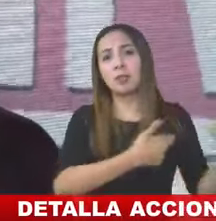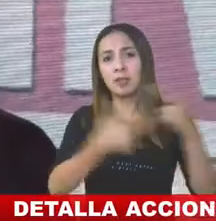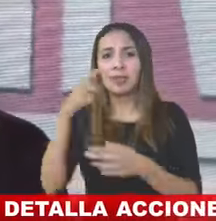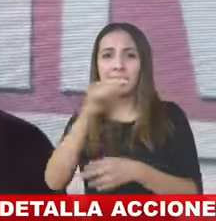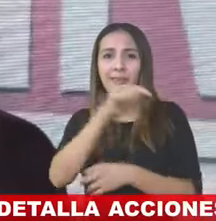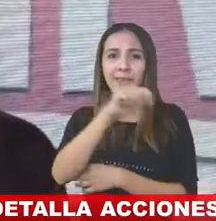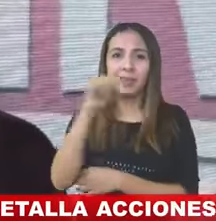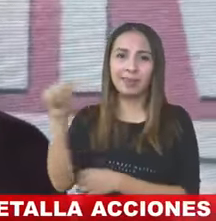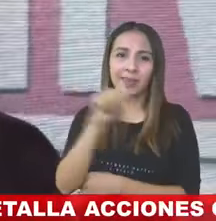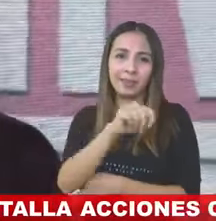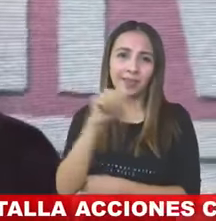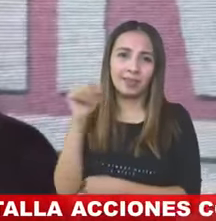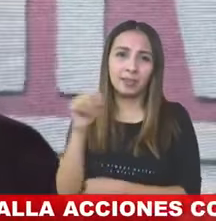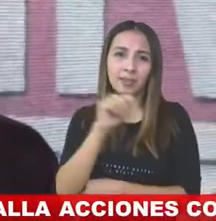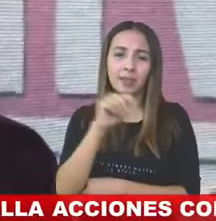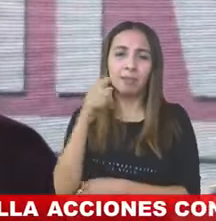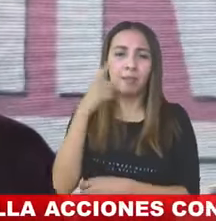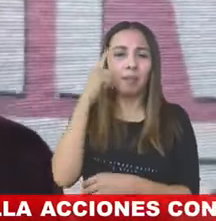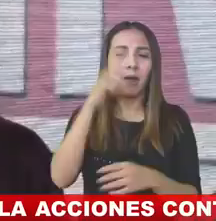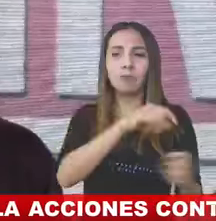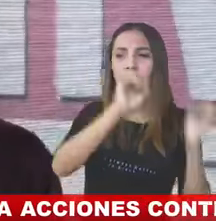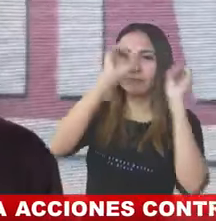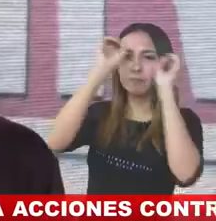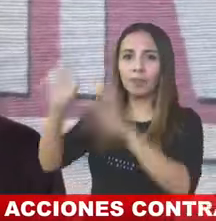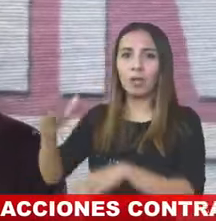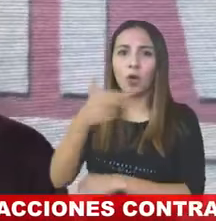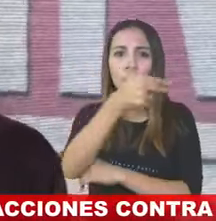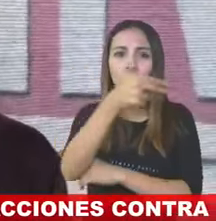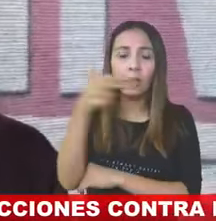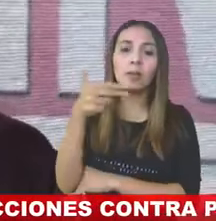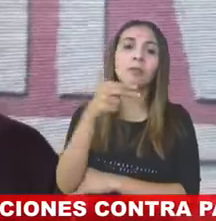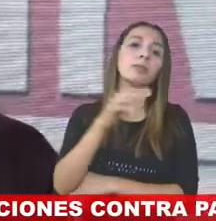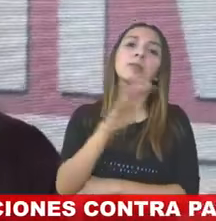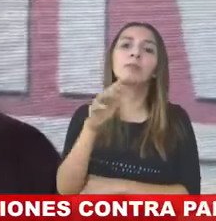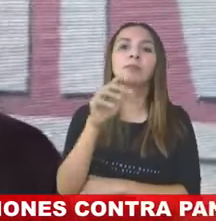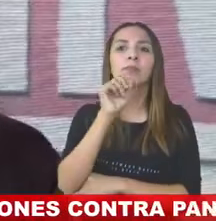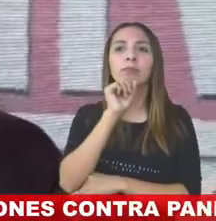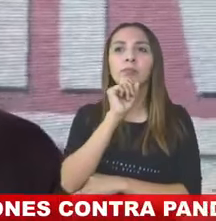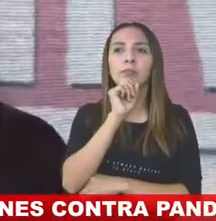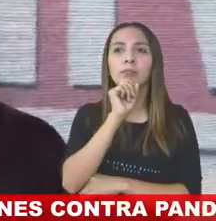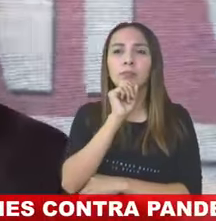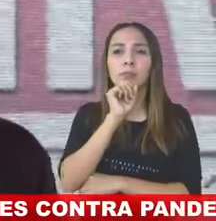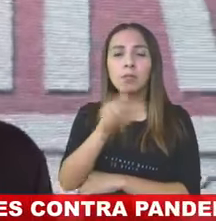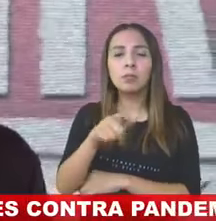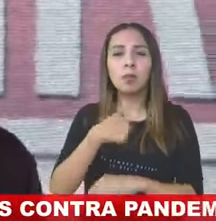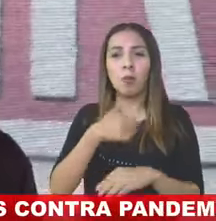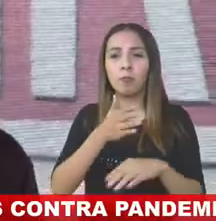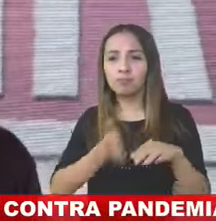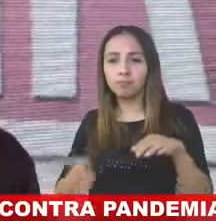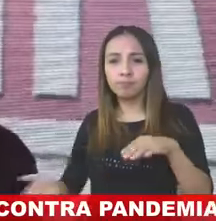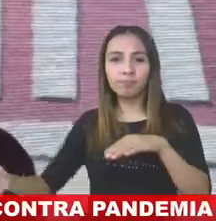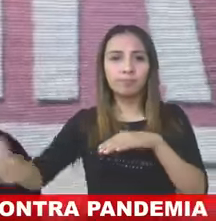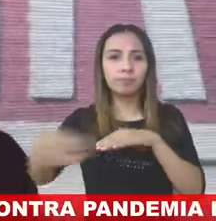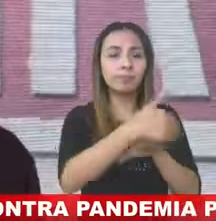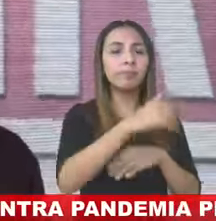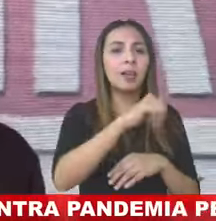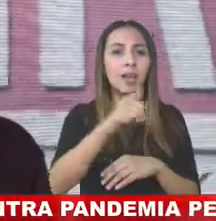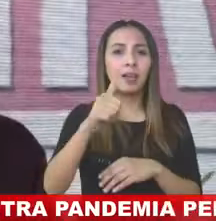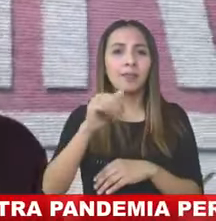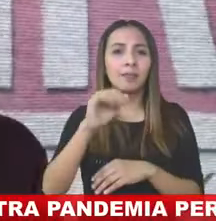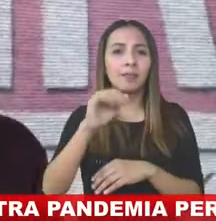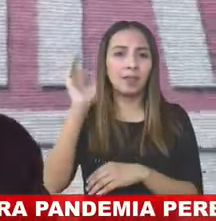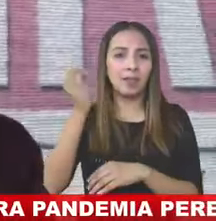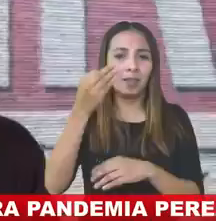ahora sí que al ojo en un hotel, me encuentro en el retorno hacia la autopista de vuelta a los agentes del